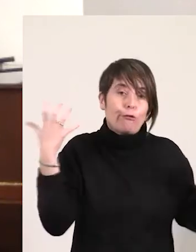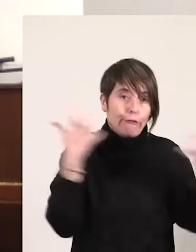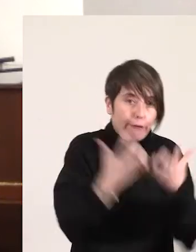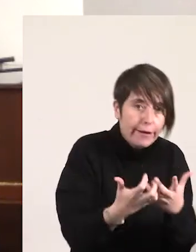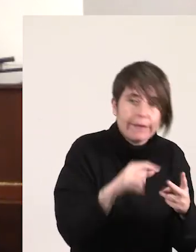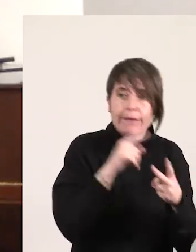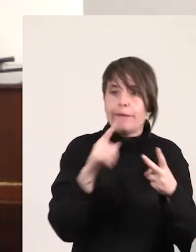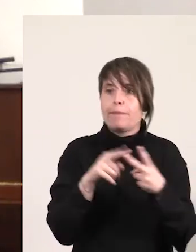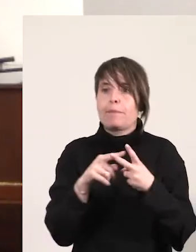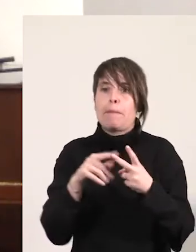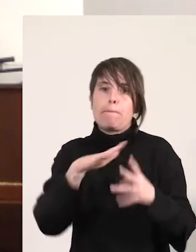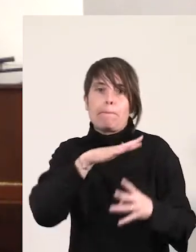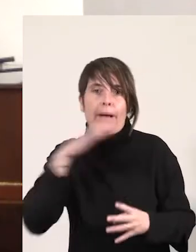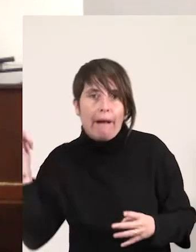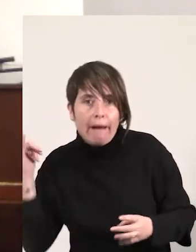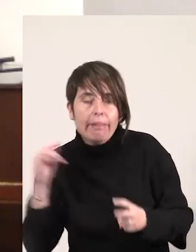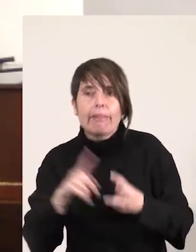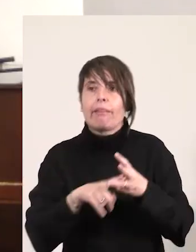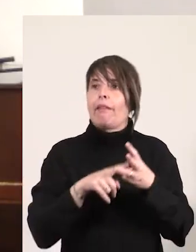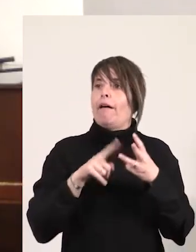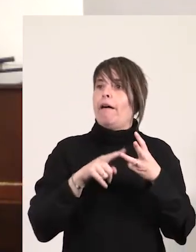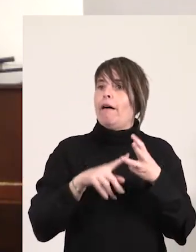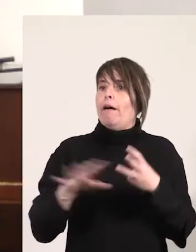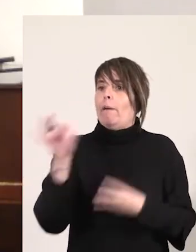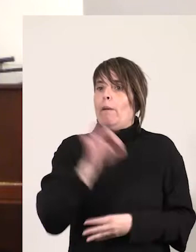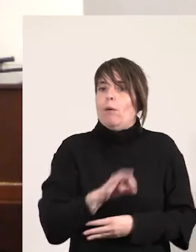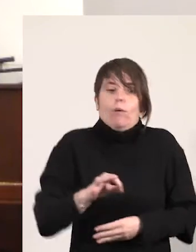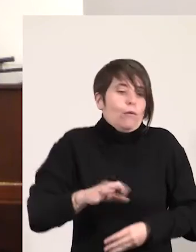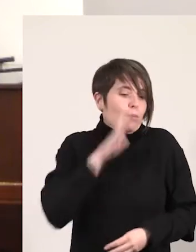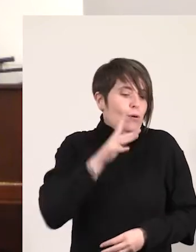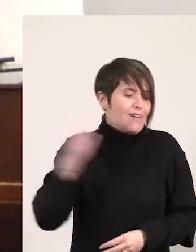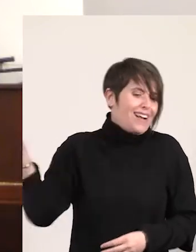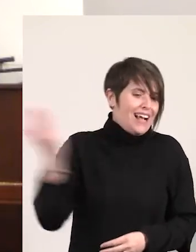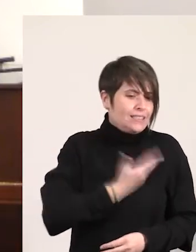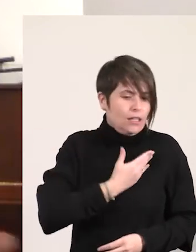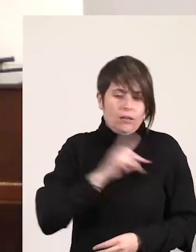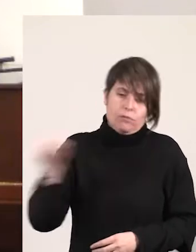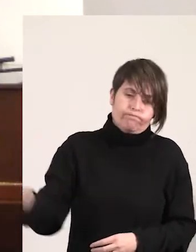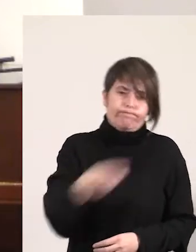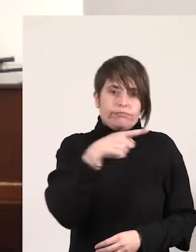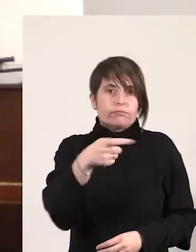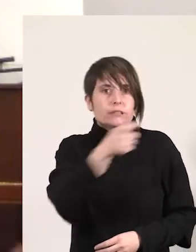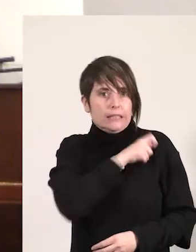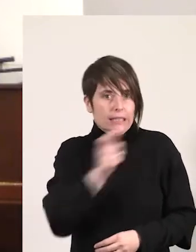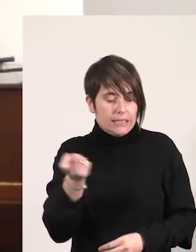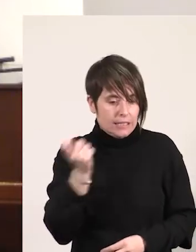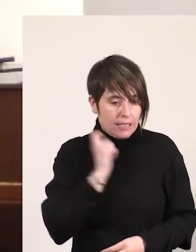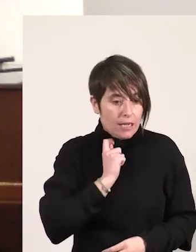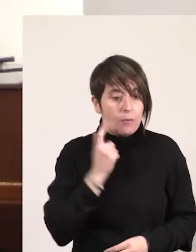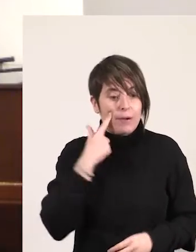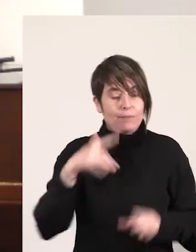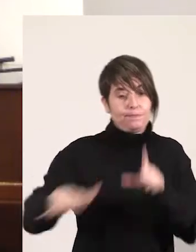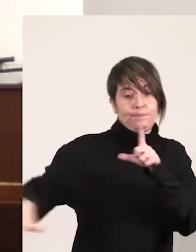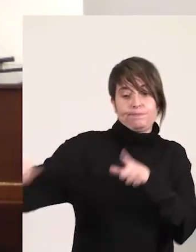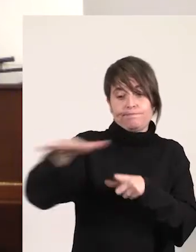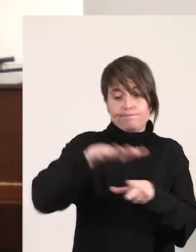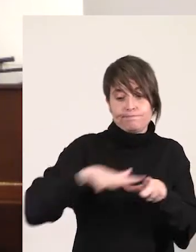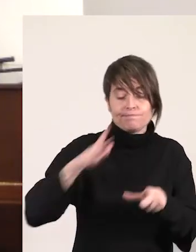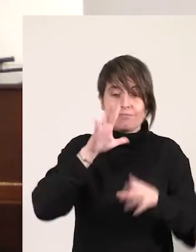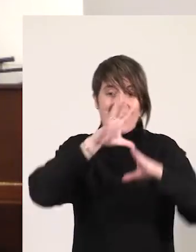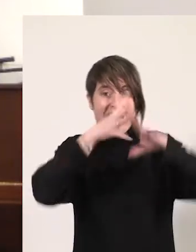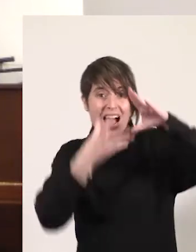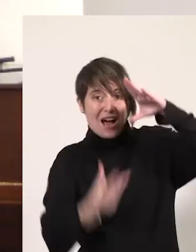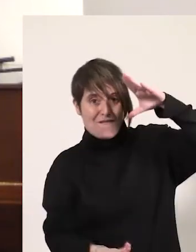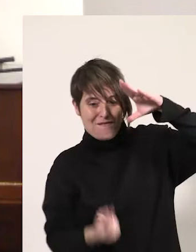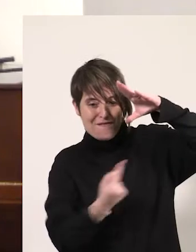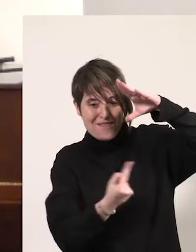porque como botín de guerra, por venganza, por haber ganado simplemente como castigo, ¿no? Entonces esto se ha dado. Lo que pasa es que la